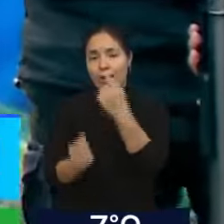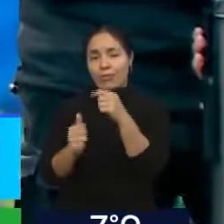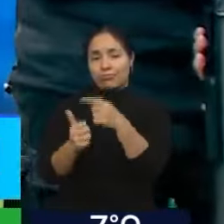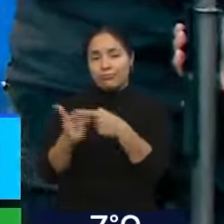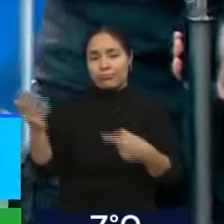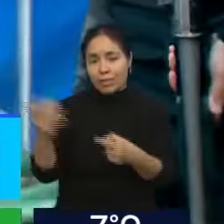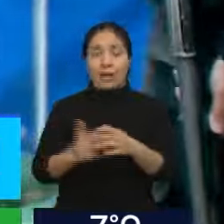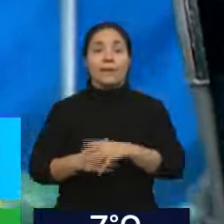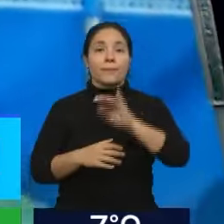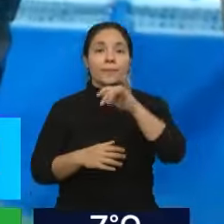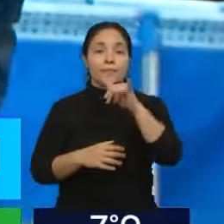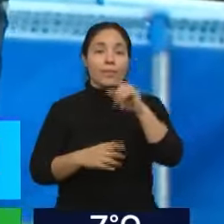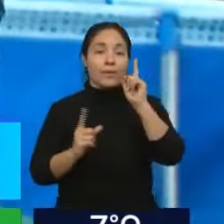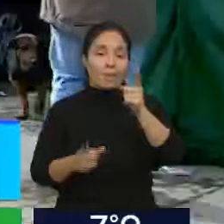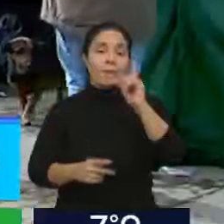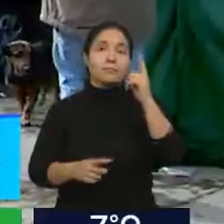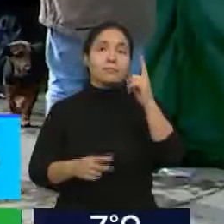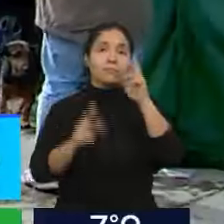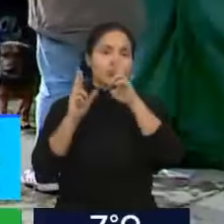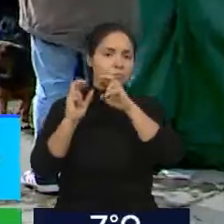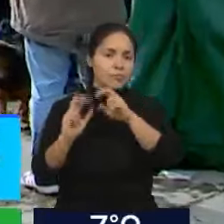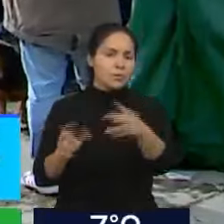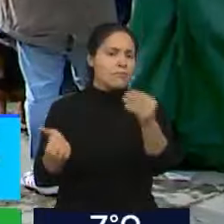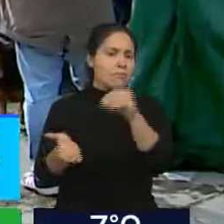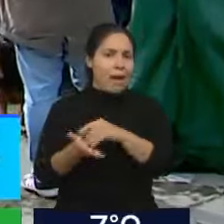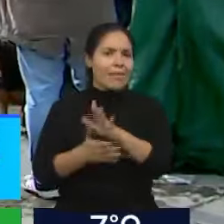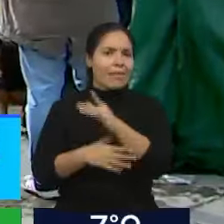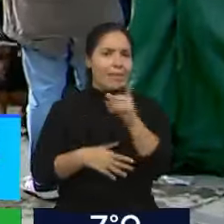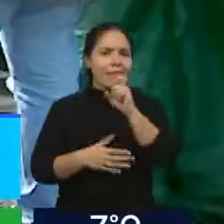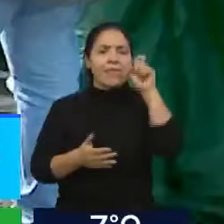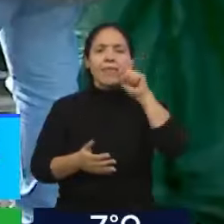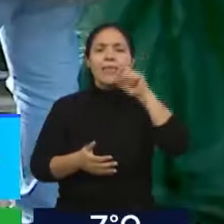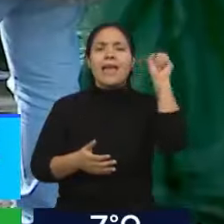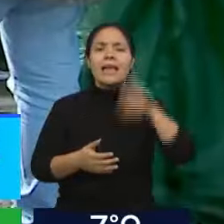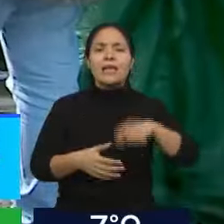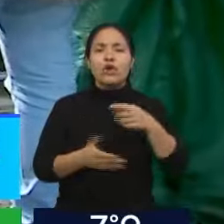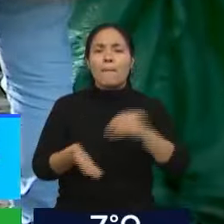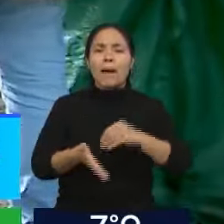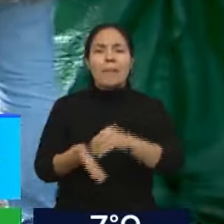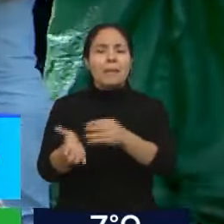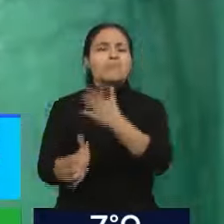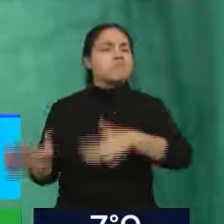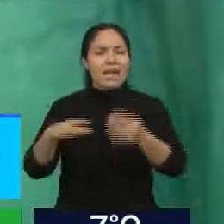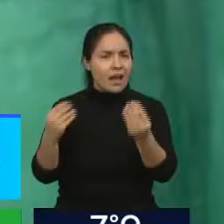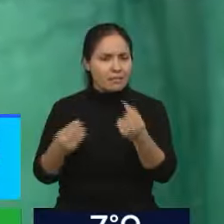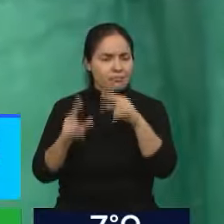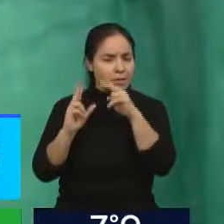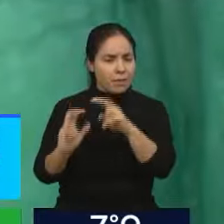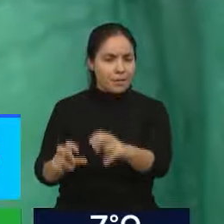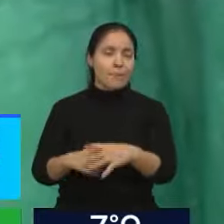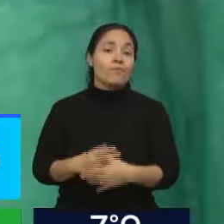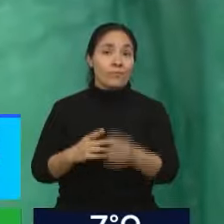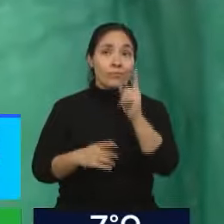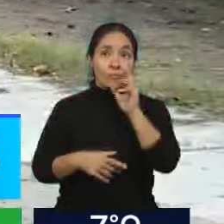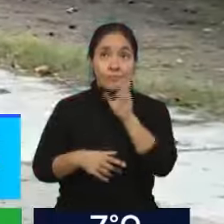lo que están tratando de investigar es qué otro delito pudieron llegar a cometer en este raid delictivo de hoy a la mañana, porque si esas cajas que están ahí, que